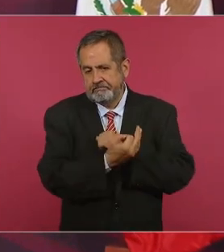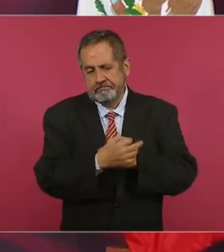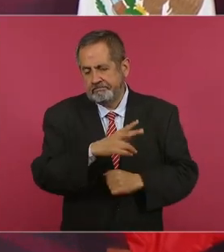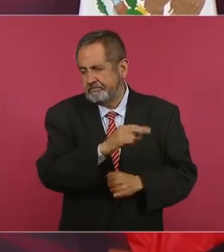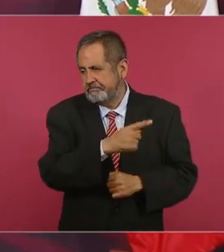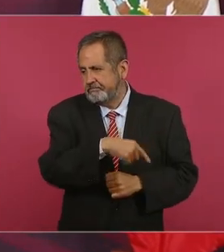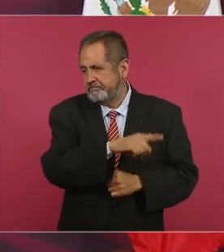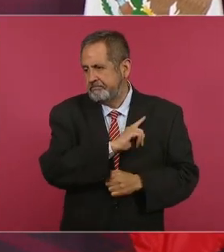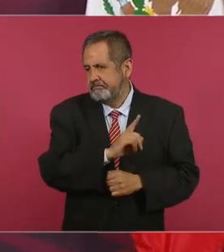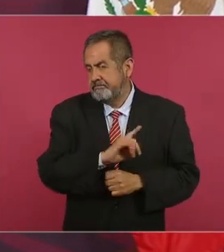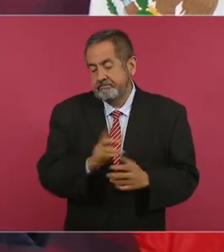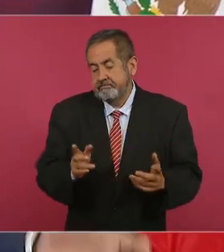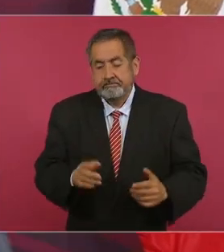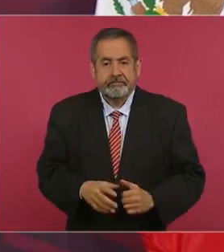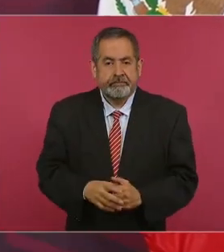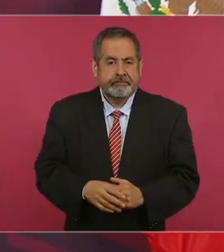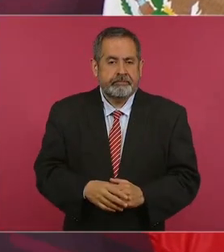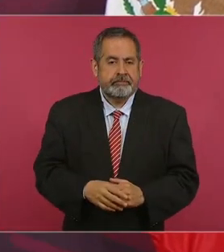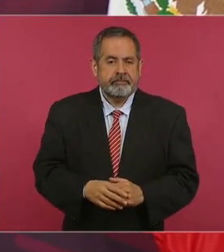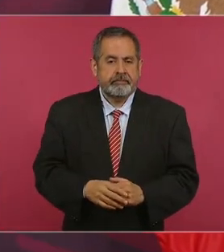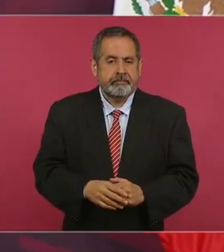Sí.